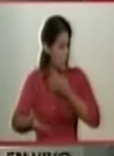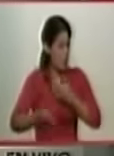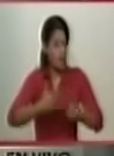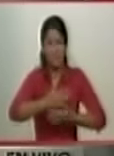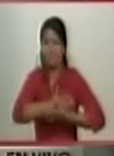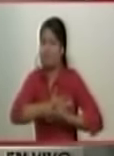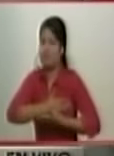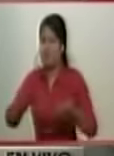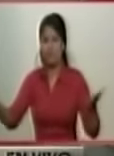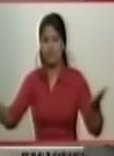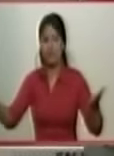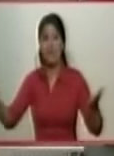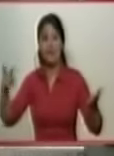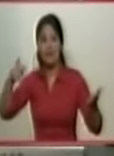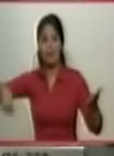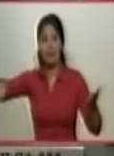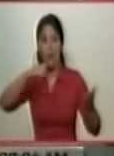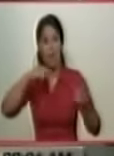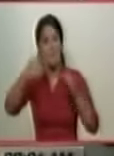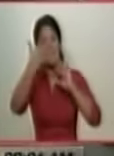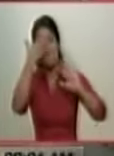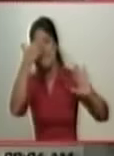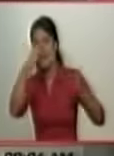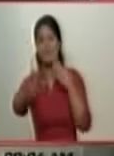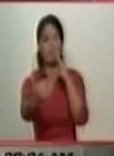la ganará para siempre.